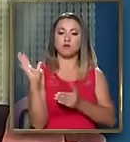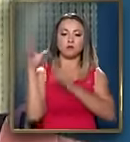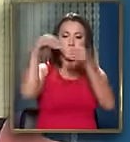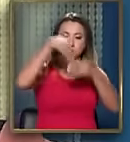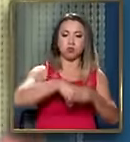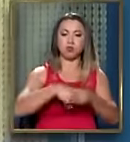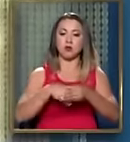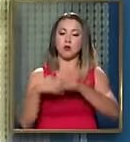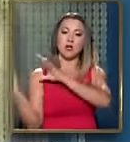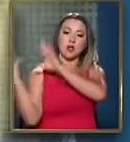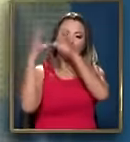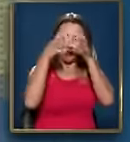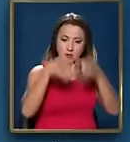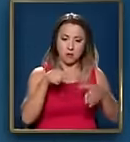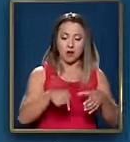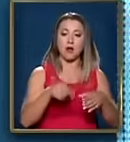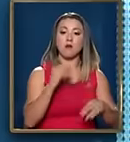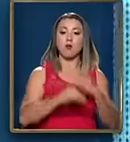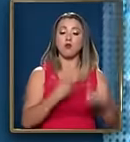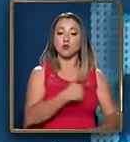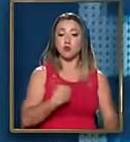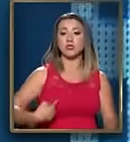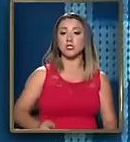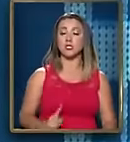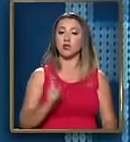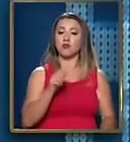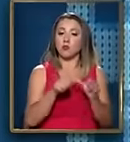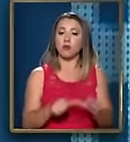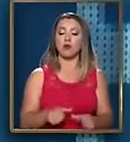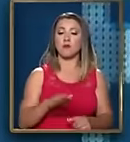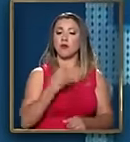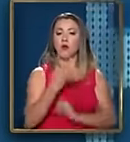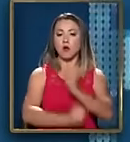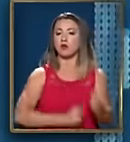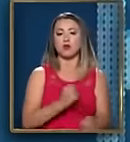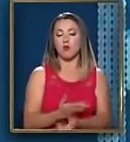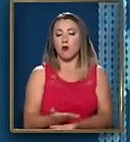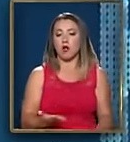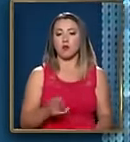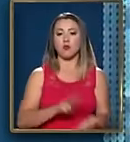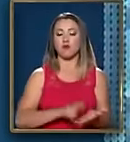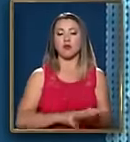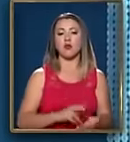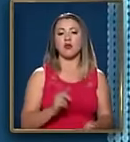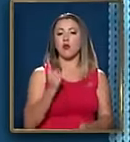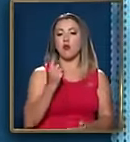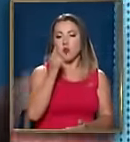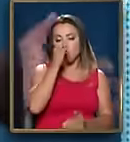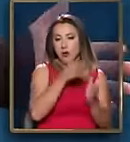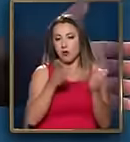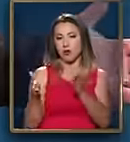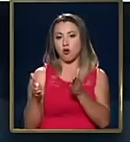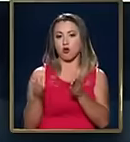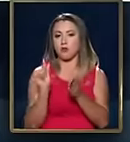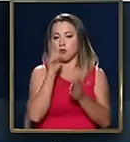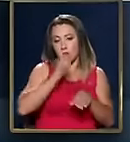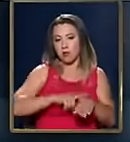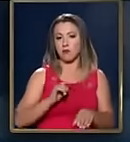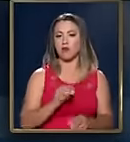mandan para acá? Y como son un producto chino, no te van a durar más de 4 años. O sea, los hueones van a tener un puro periodo. Mira qué bonita la